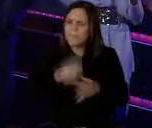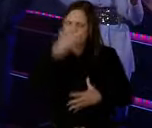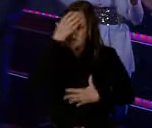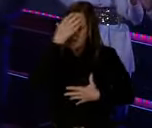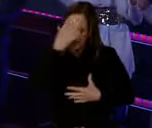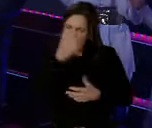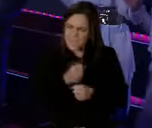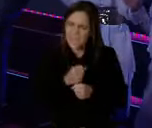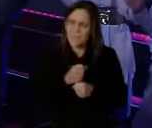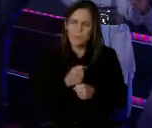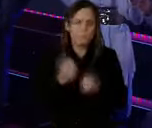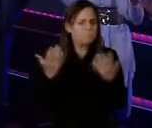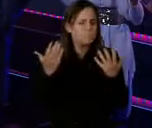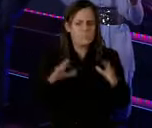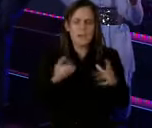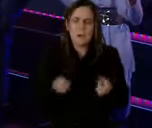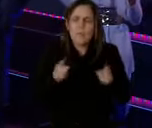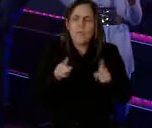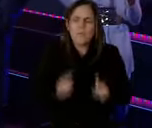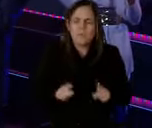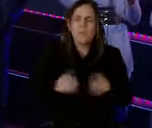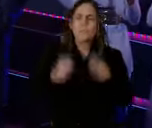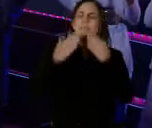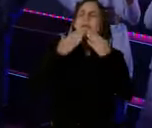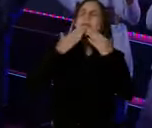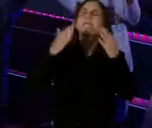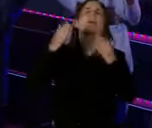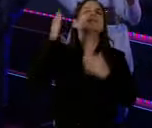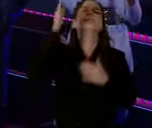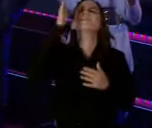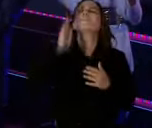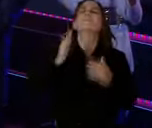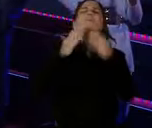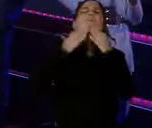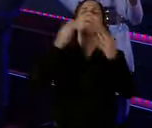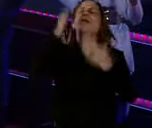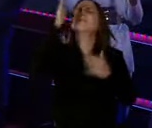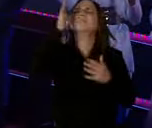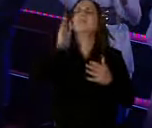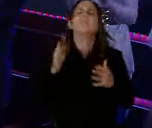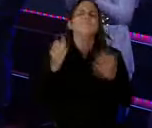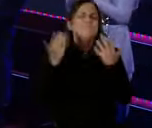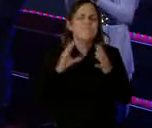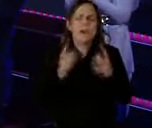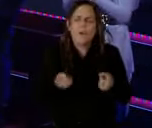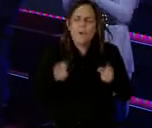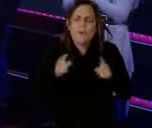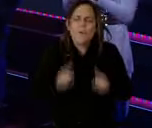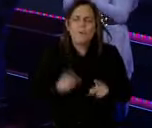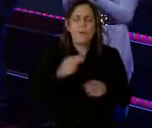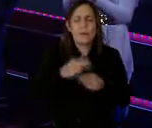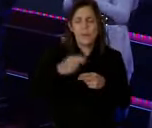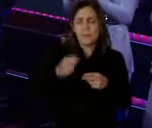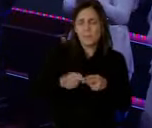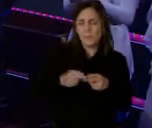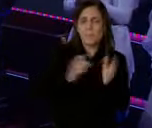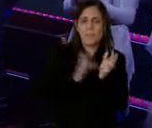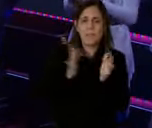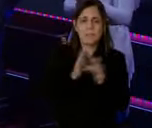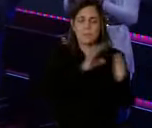dan gracias a Dios? Dele gracias a Dios ahí. Gracias, Dios, porque está hecho en el nombre de Jesucristo de